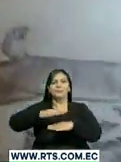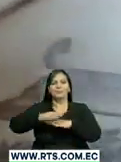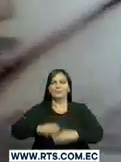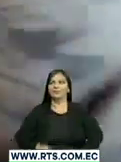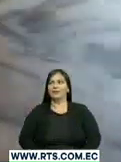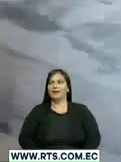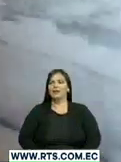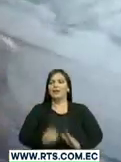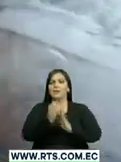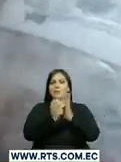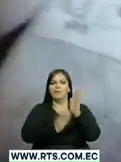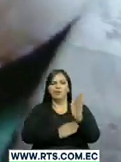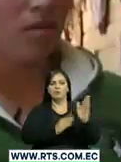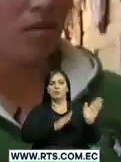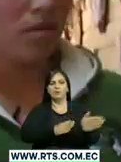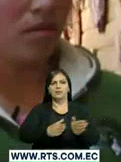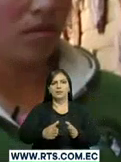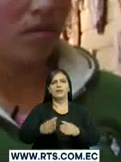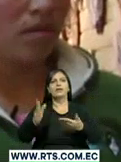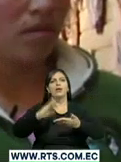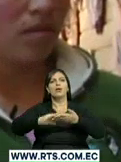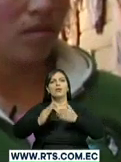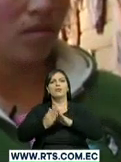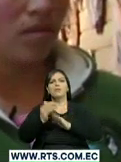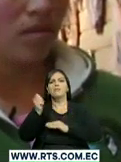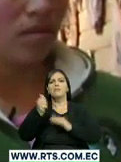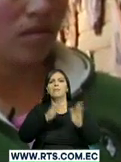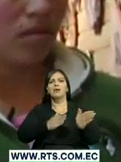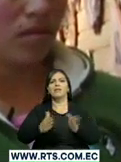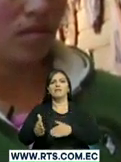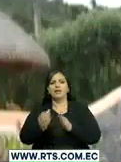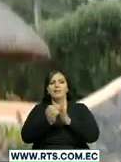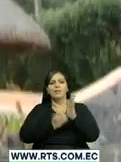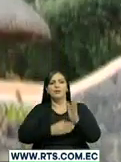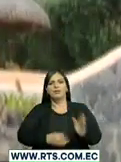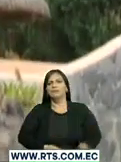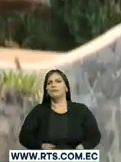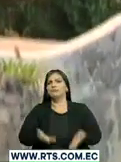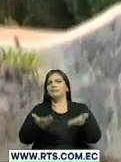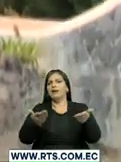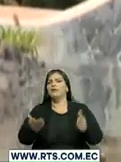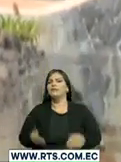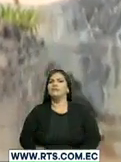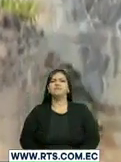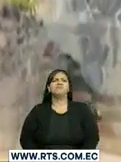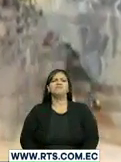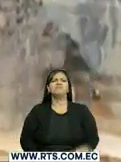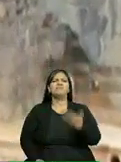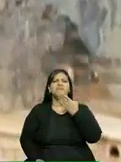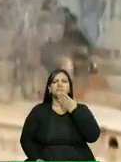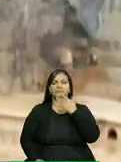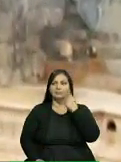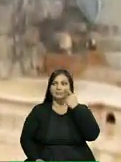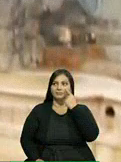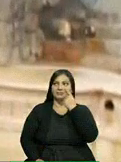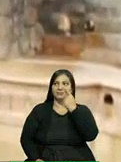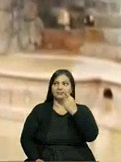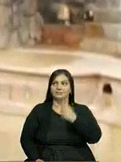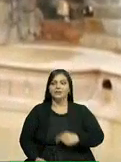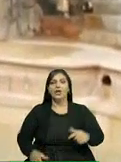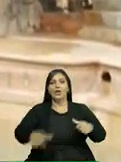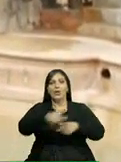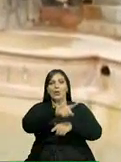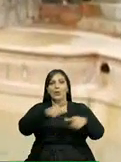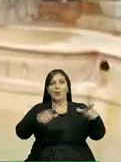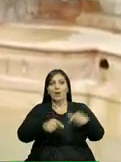varios proyectos impulsados por la comunidad que reflejan el desarrollo local. Entre ellos están las Termas de Ollacachi, un lugar